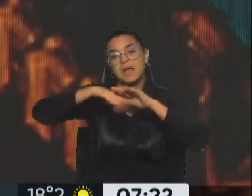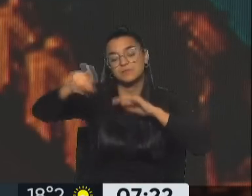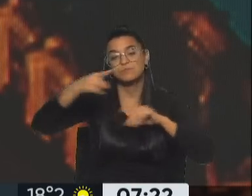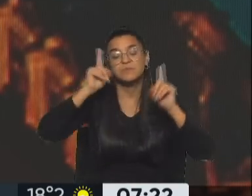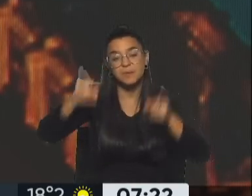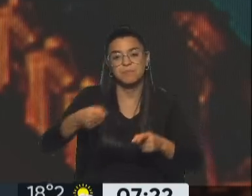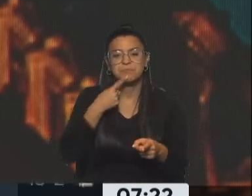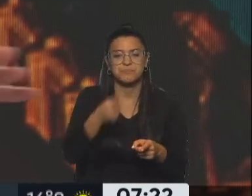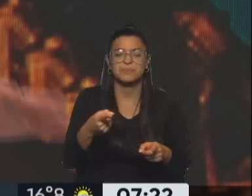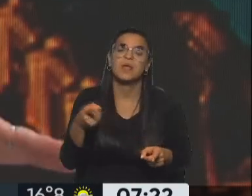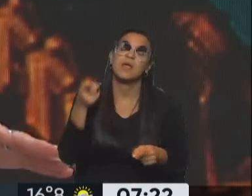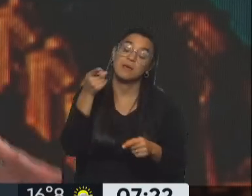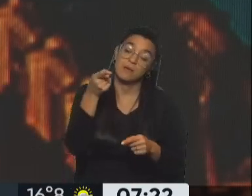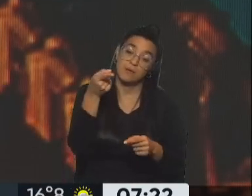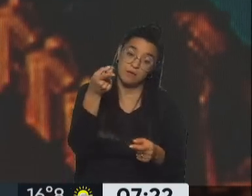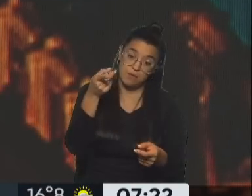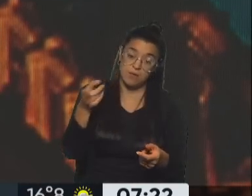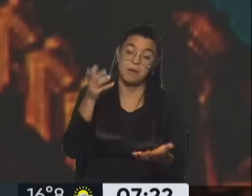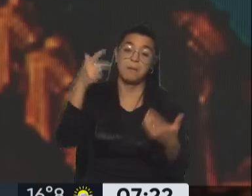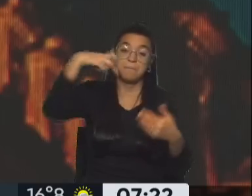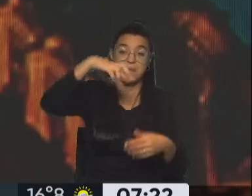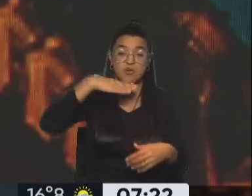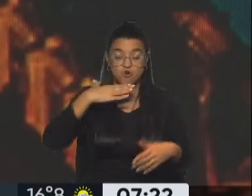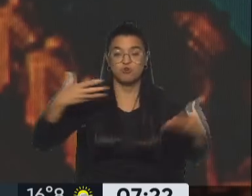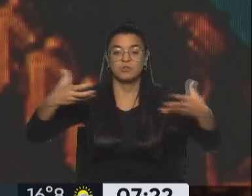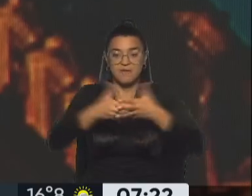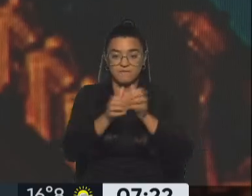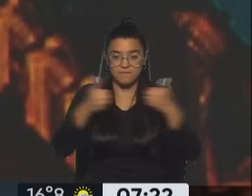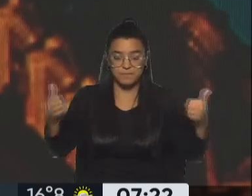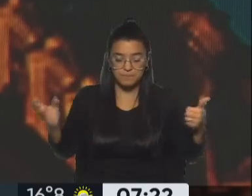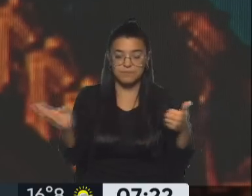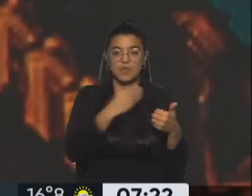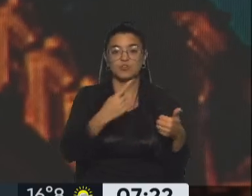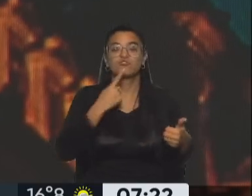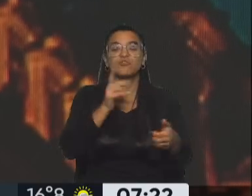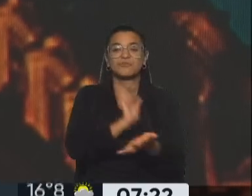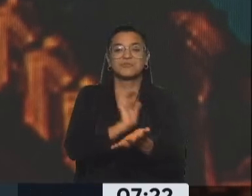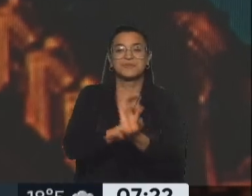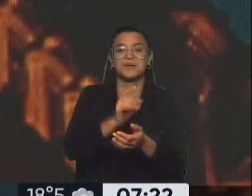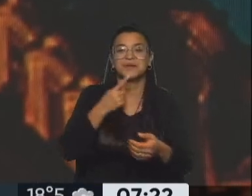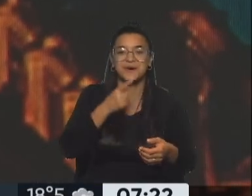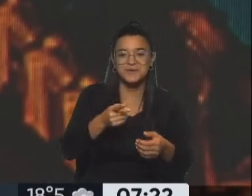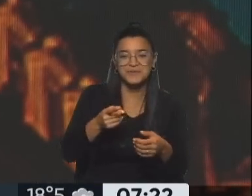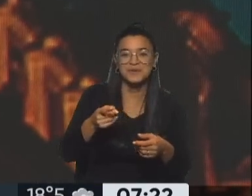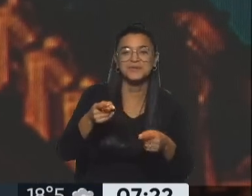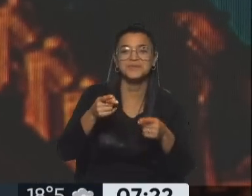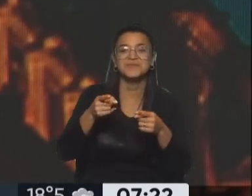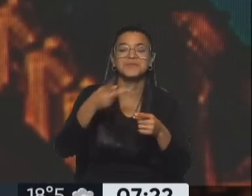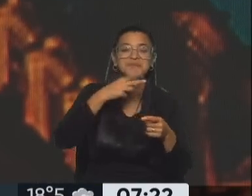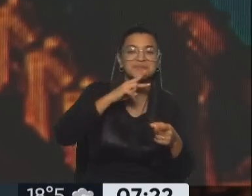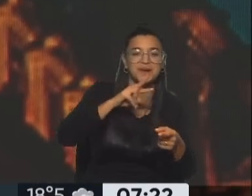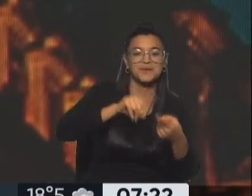E insisto con esto, el Partido Justicialista, el Frente de Todos, está denunciando que esta situación en San Juan y en